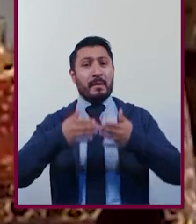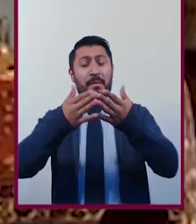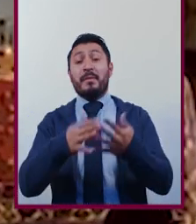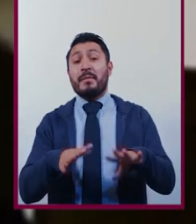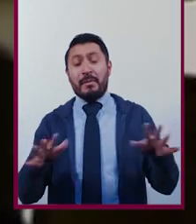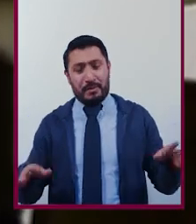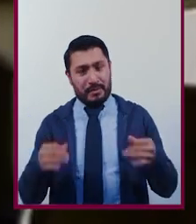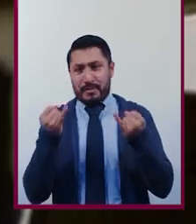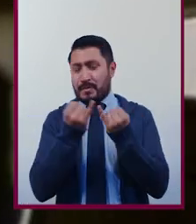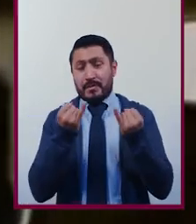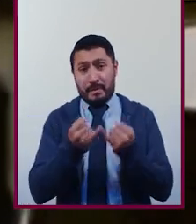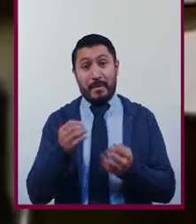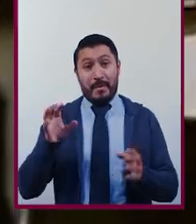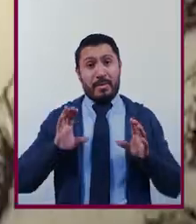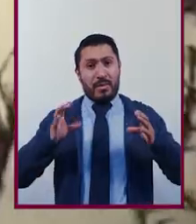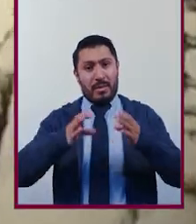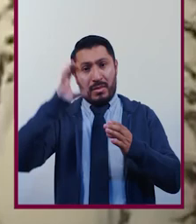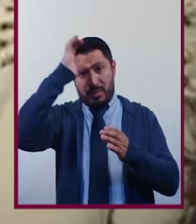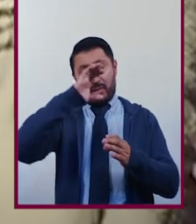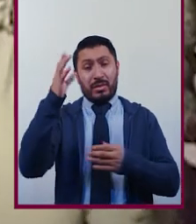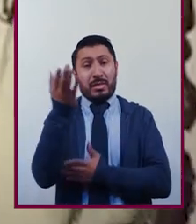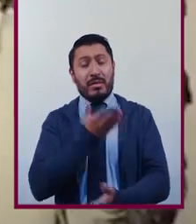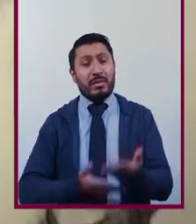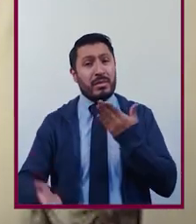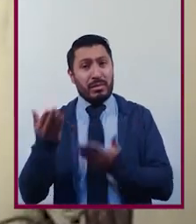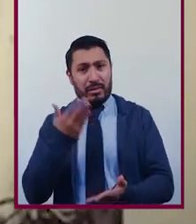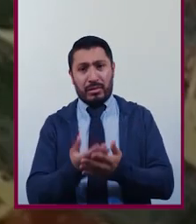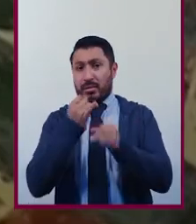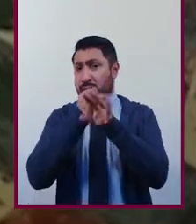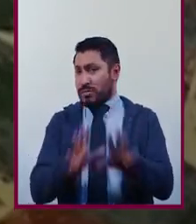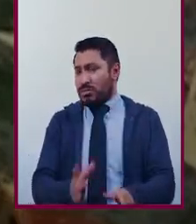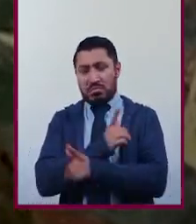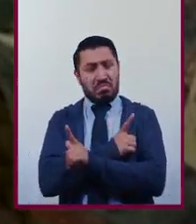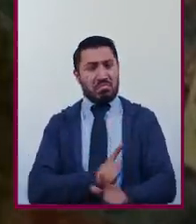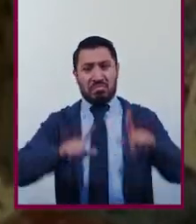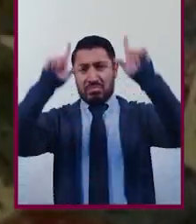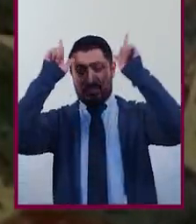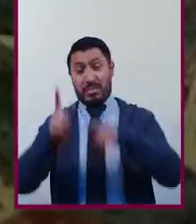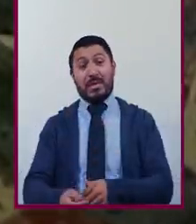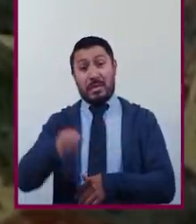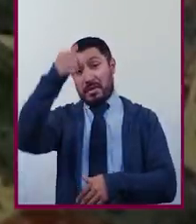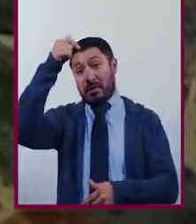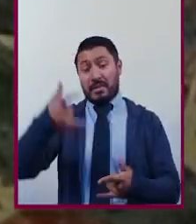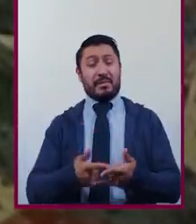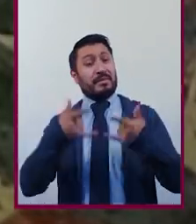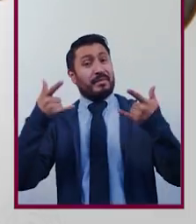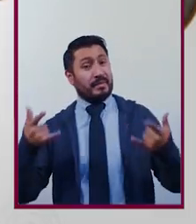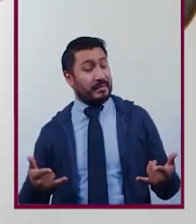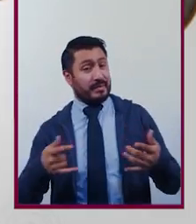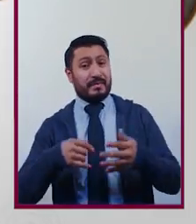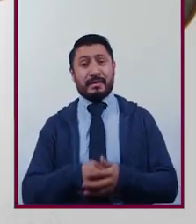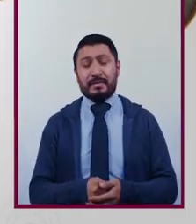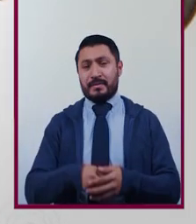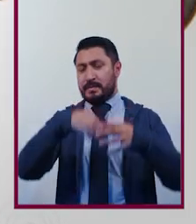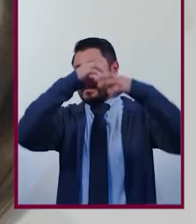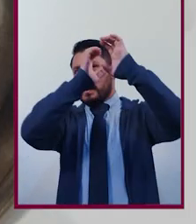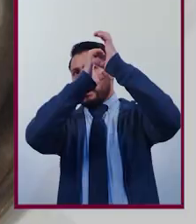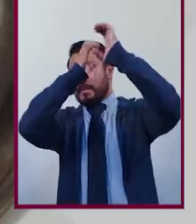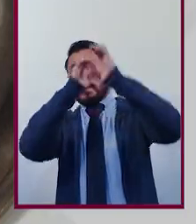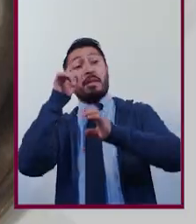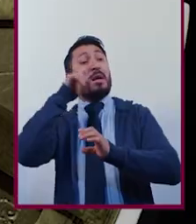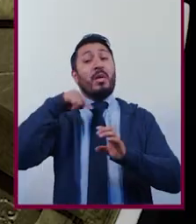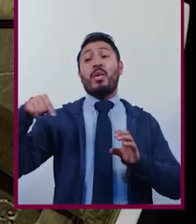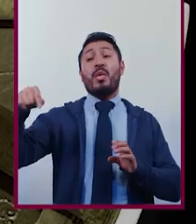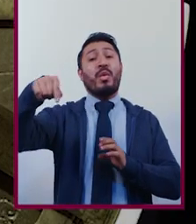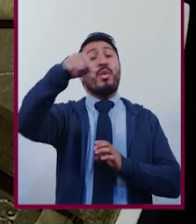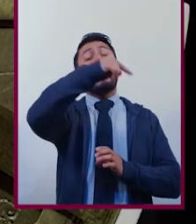La comunidad científica comienza a intercambiar información libremente por primera vez en la historia. Telescopios aquí y